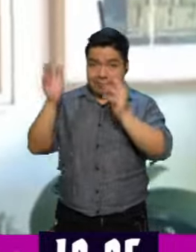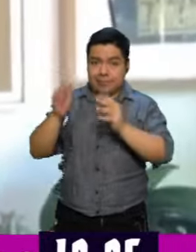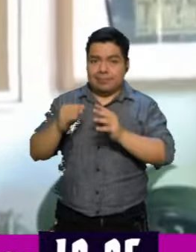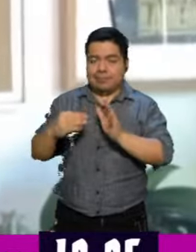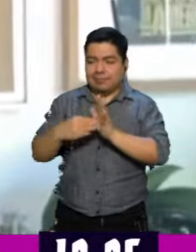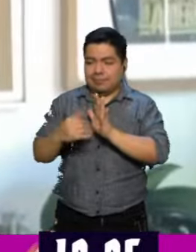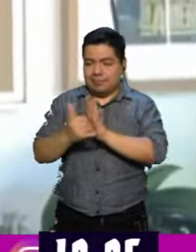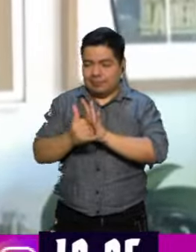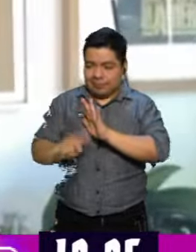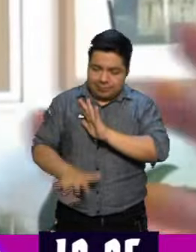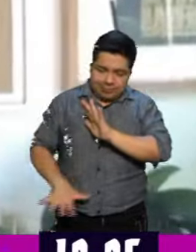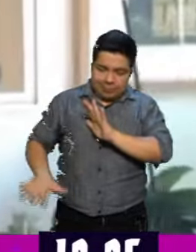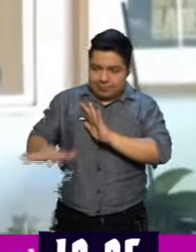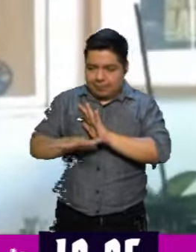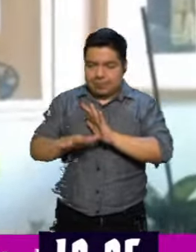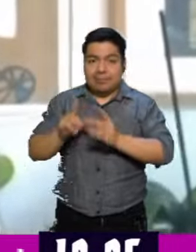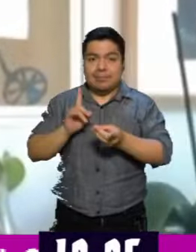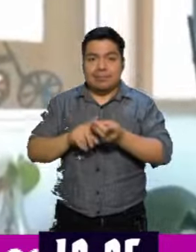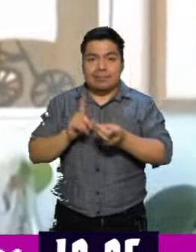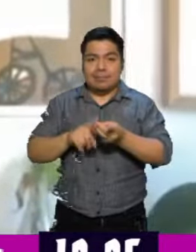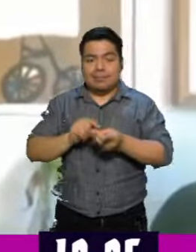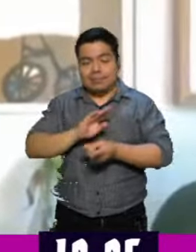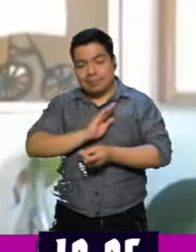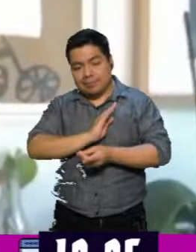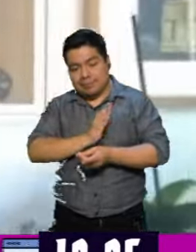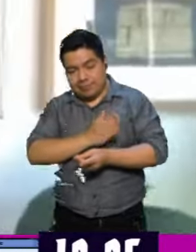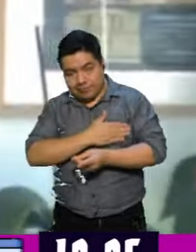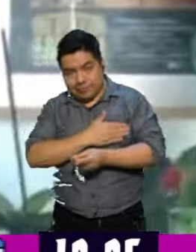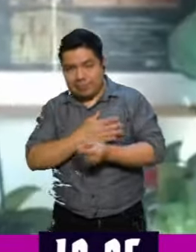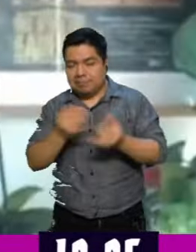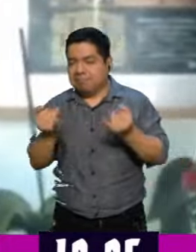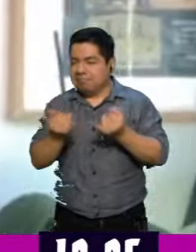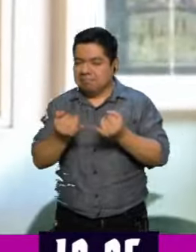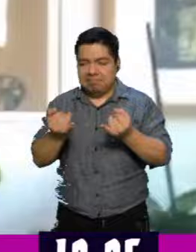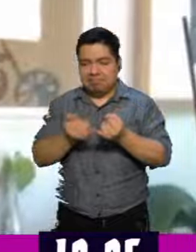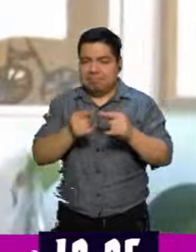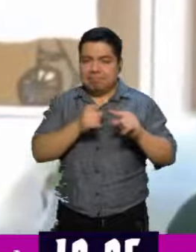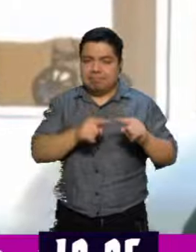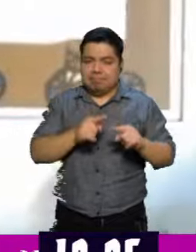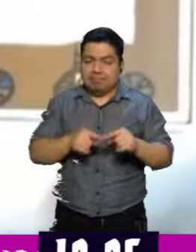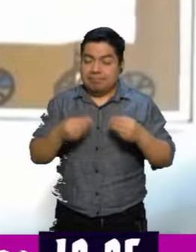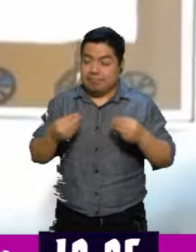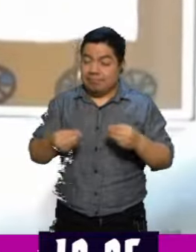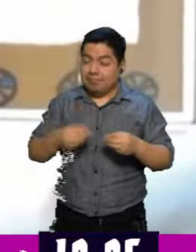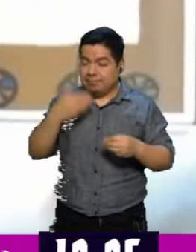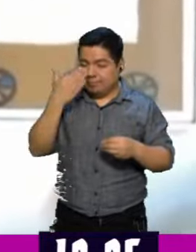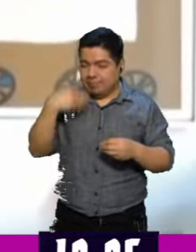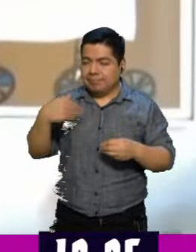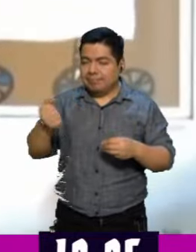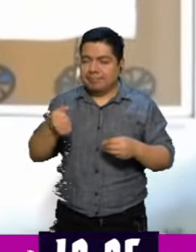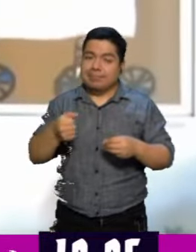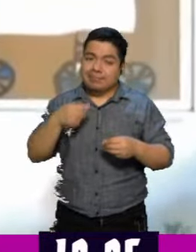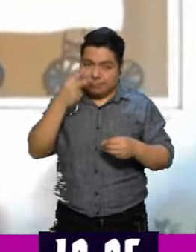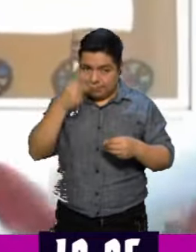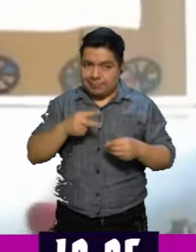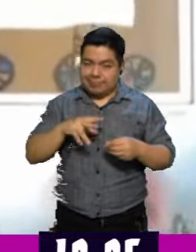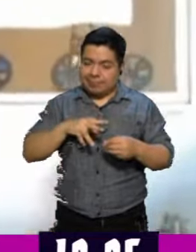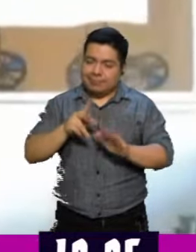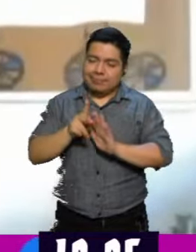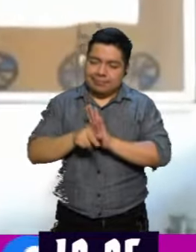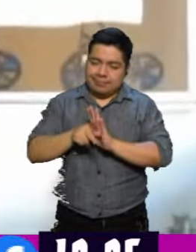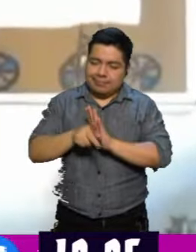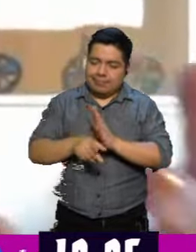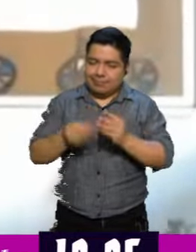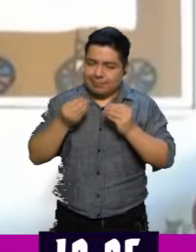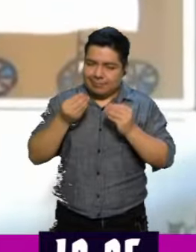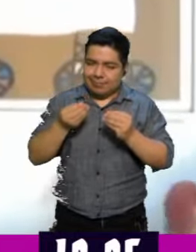bueno, hemos llegado a ir a Madrid también a celebrarlos y hay bastante talento mexicano dentro de las películas. Además de